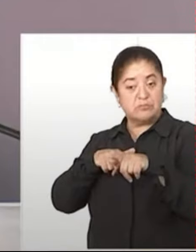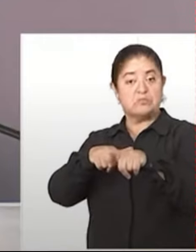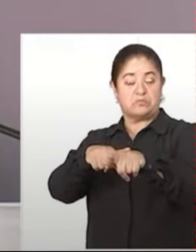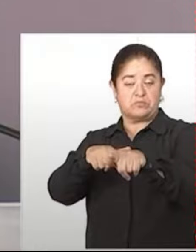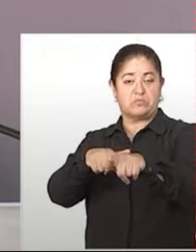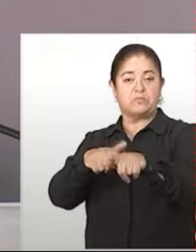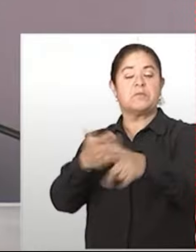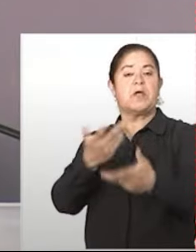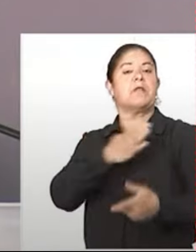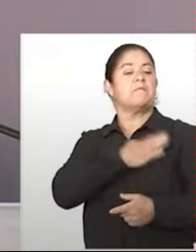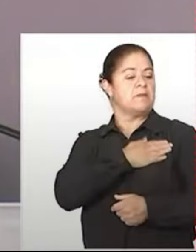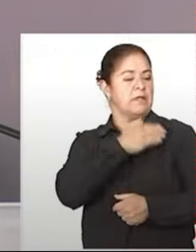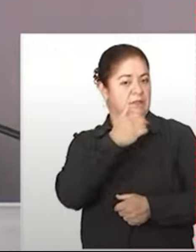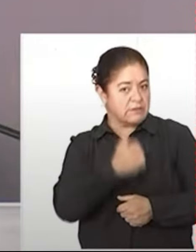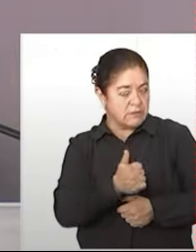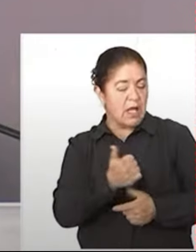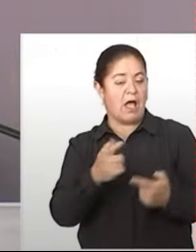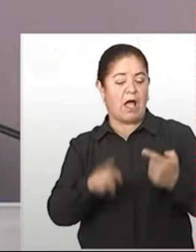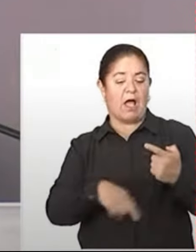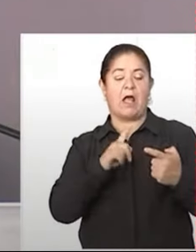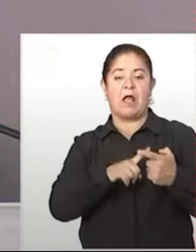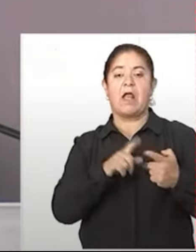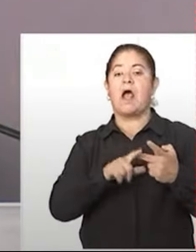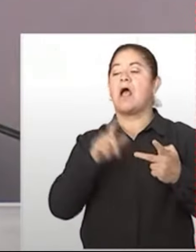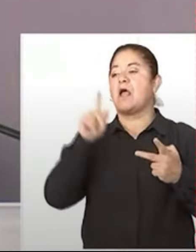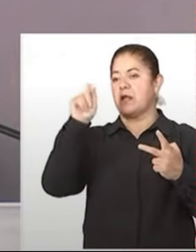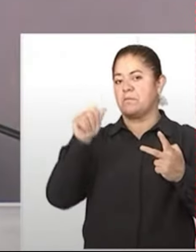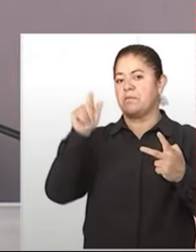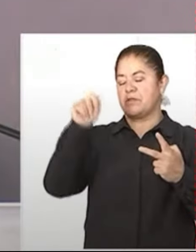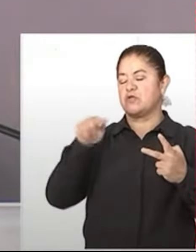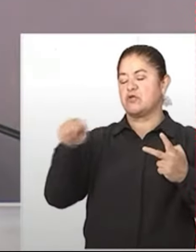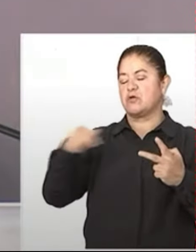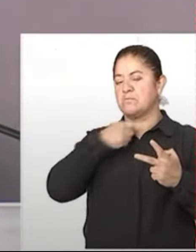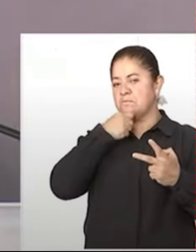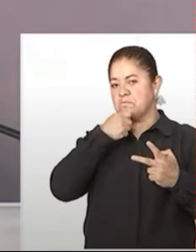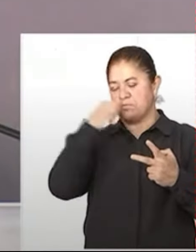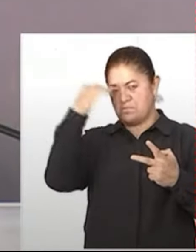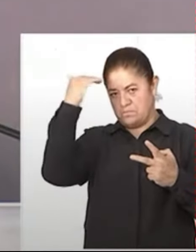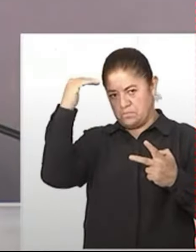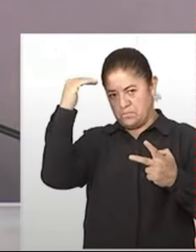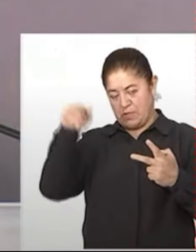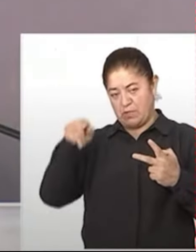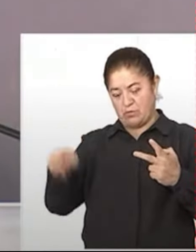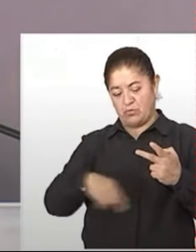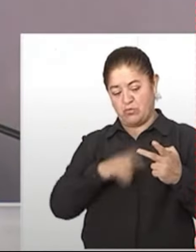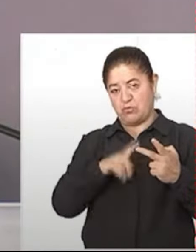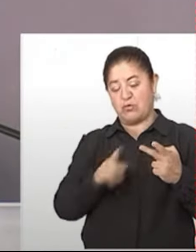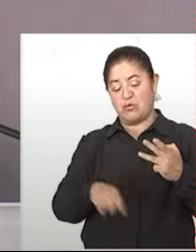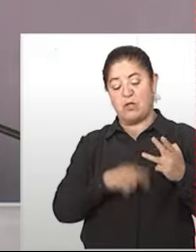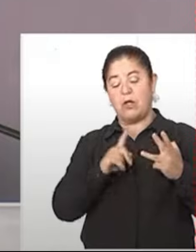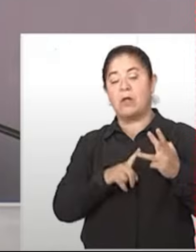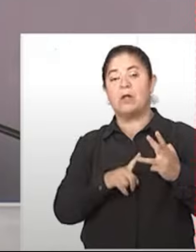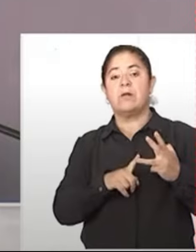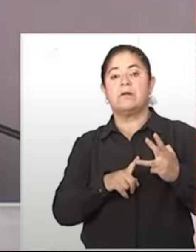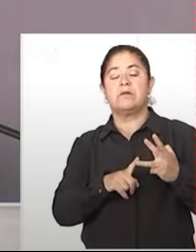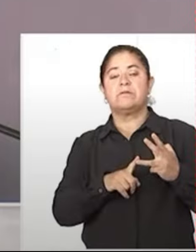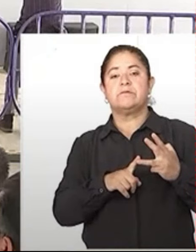a la pensión universal a los adultos mayores al programa